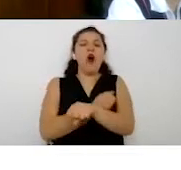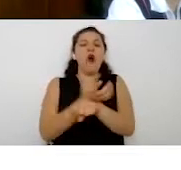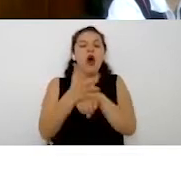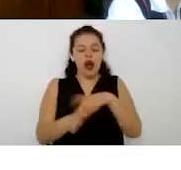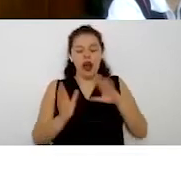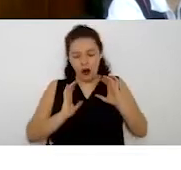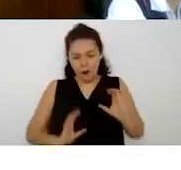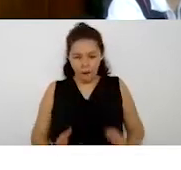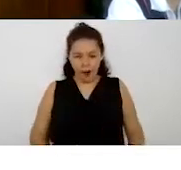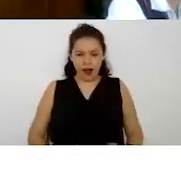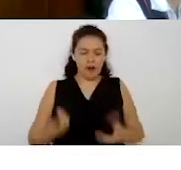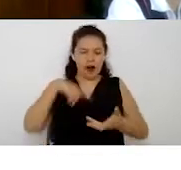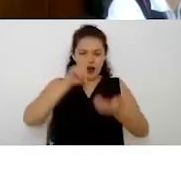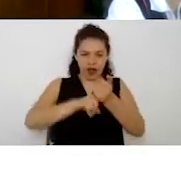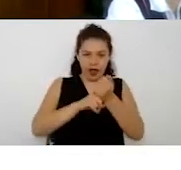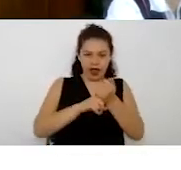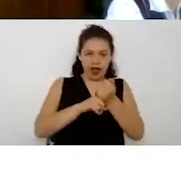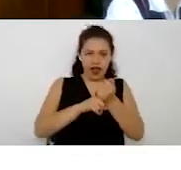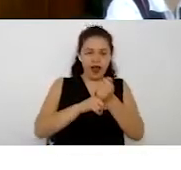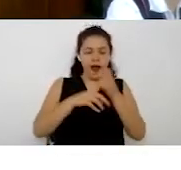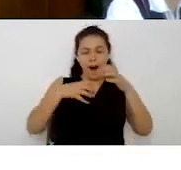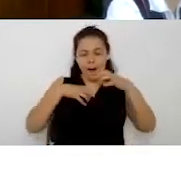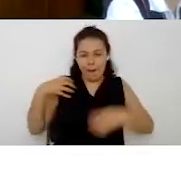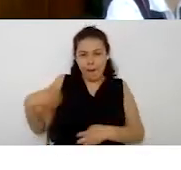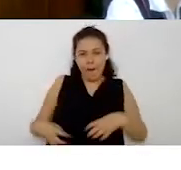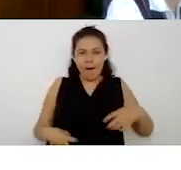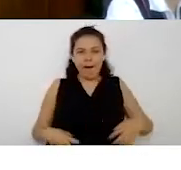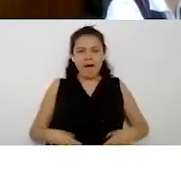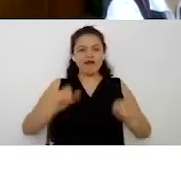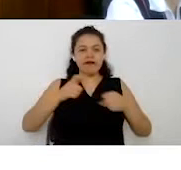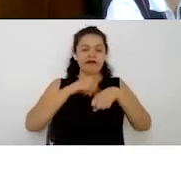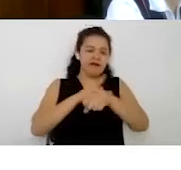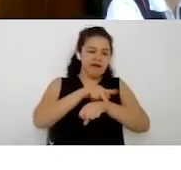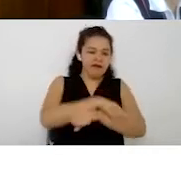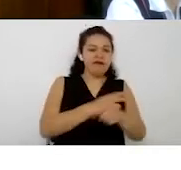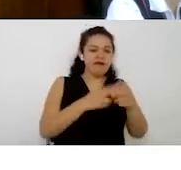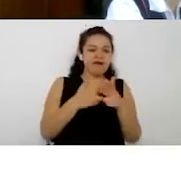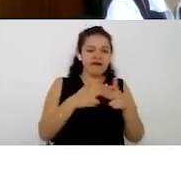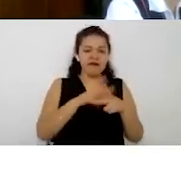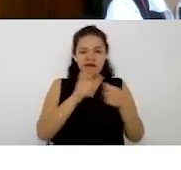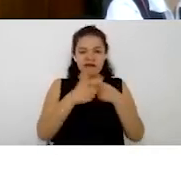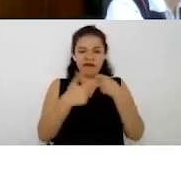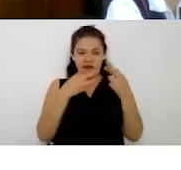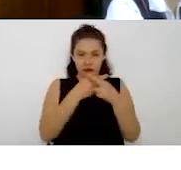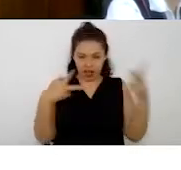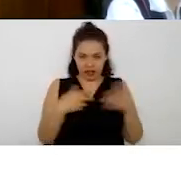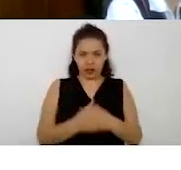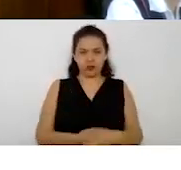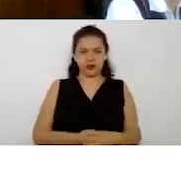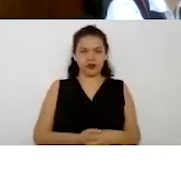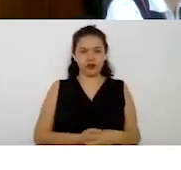ya sea dentro de un organismo, por alguna ruptura de la piel, un hueso, un órgano y demás, ¿de acuerdo?